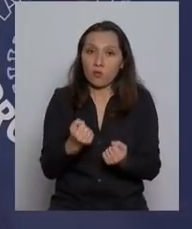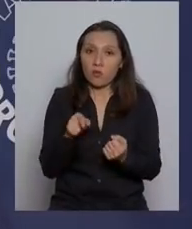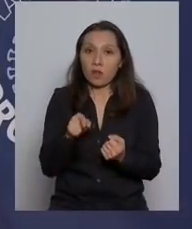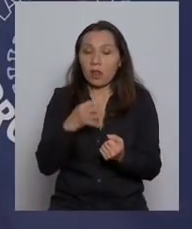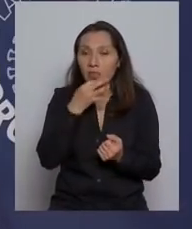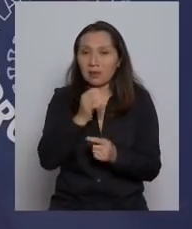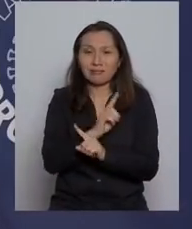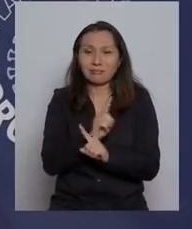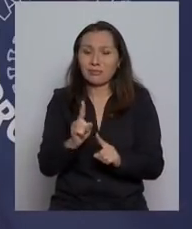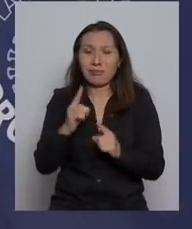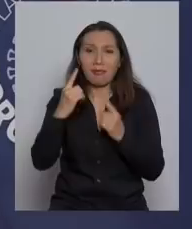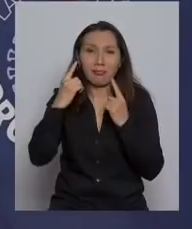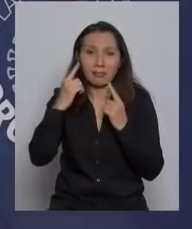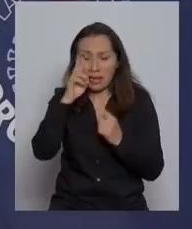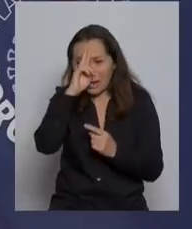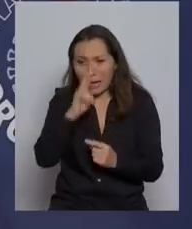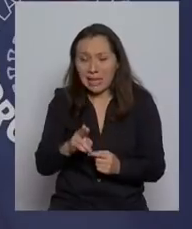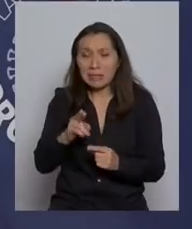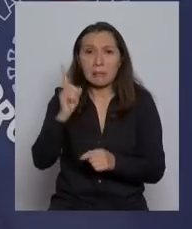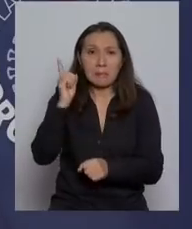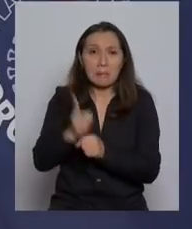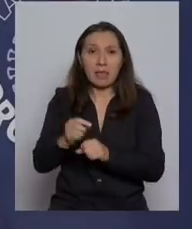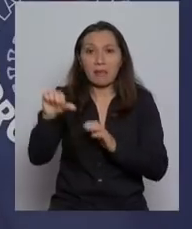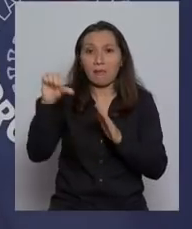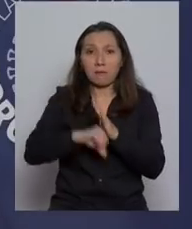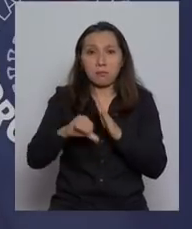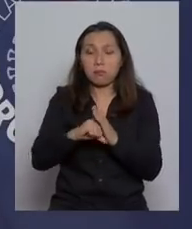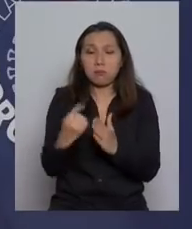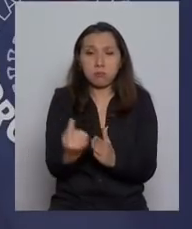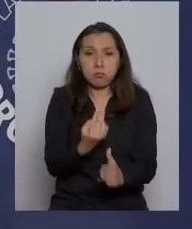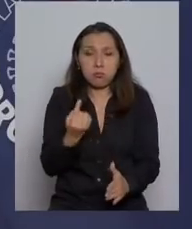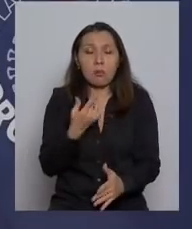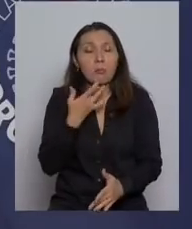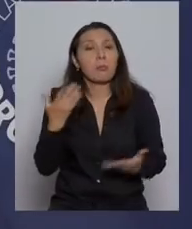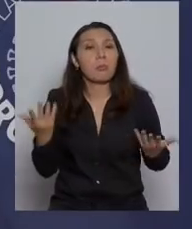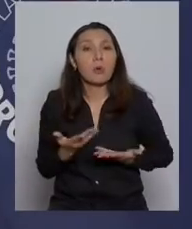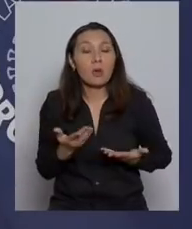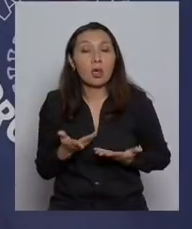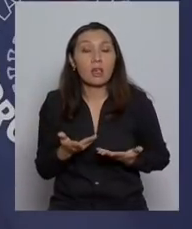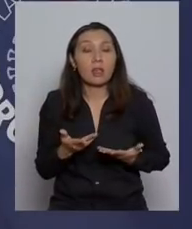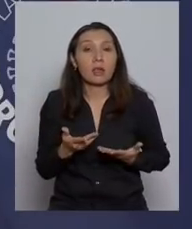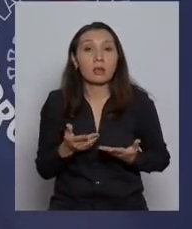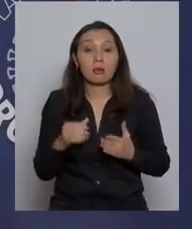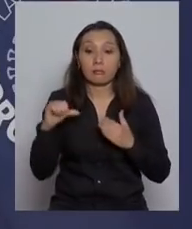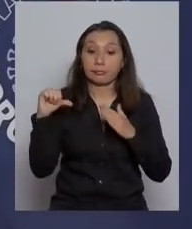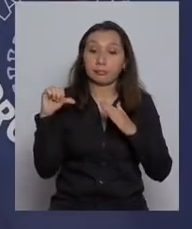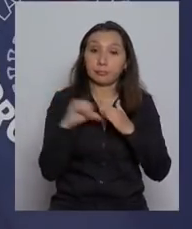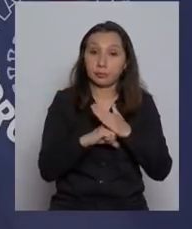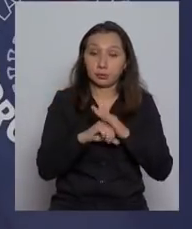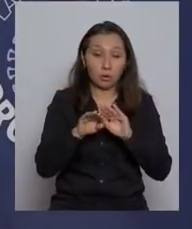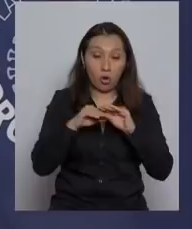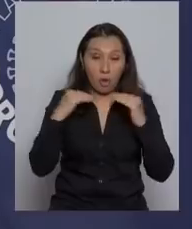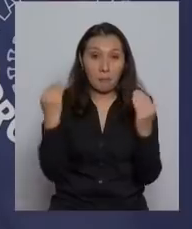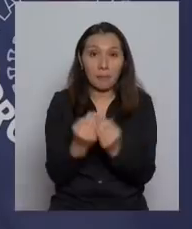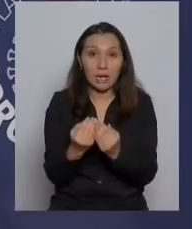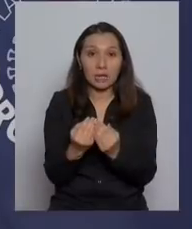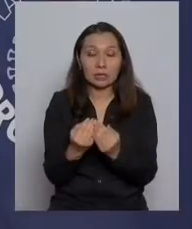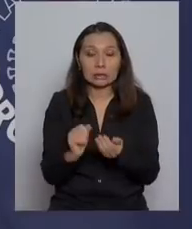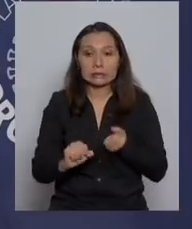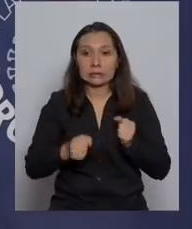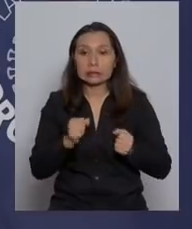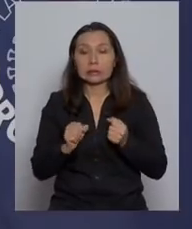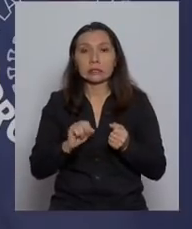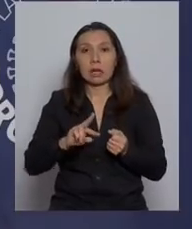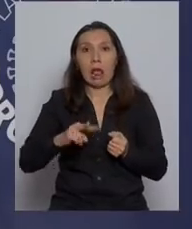a no seguir respetando estas medidas de aislamiento. ¿Por qué? Porque las cuarentenas totales generan un